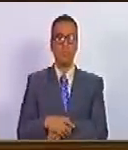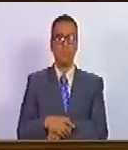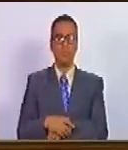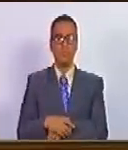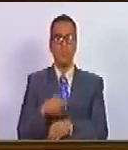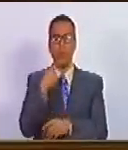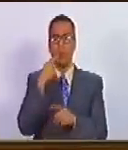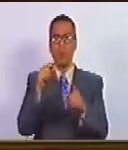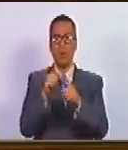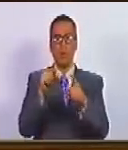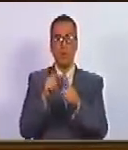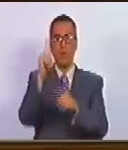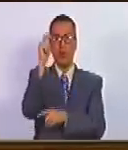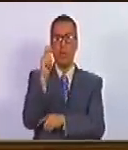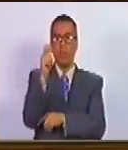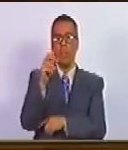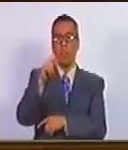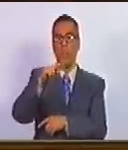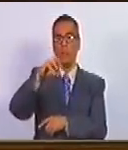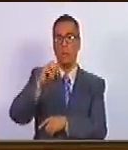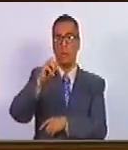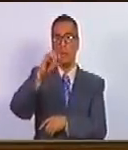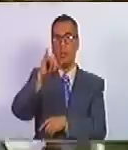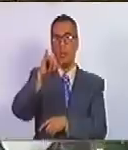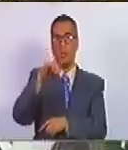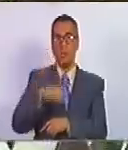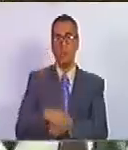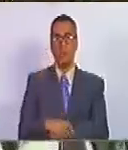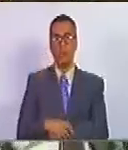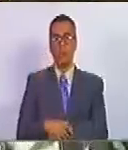Voy a dejar en el derecho de palabra al diputado Roy Daza.